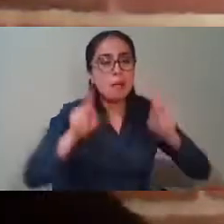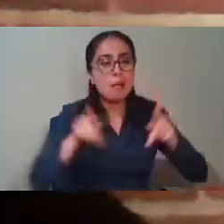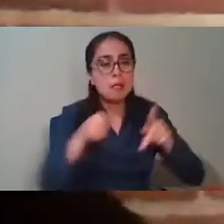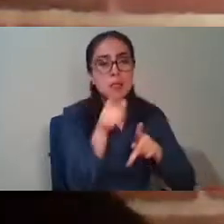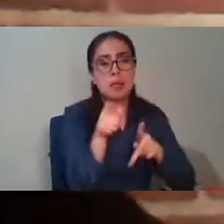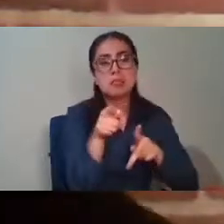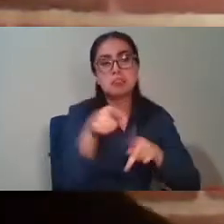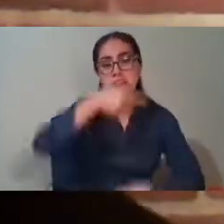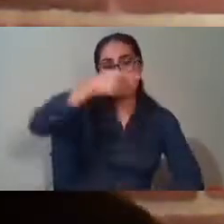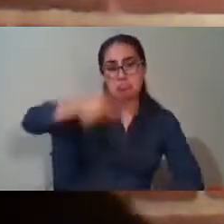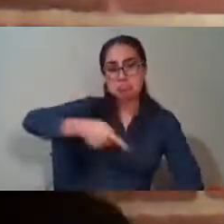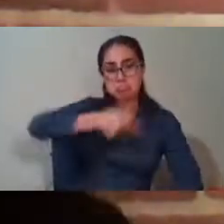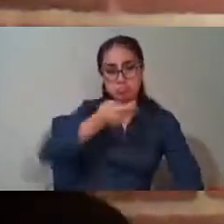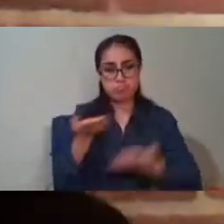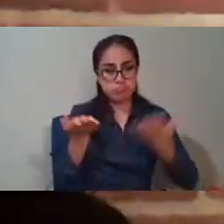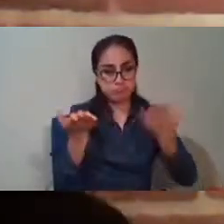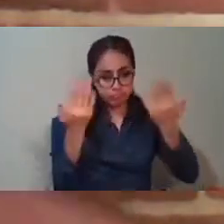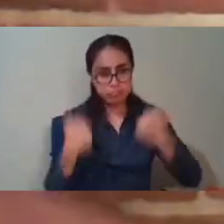hacer.